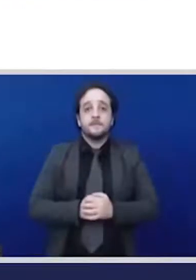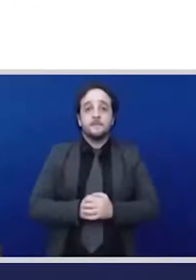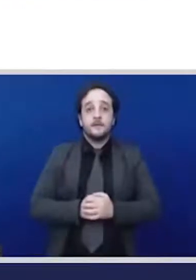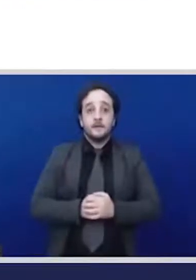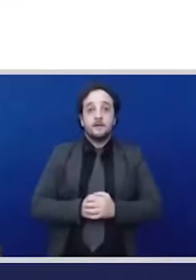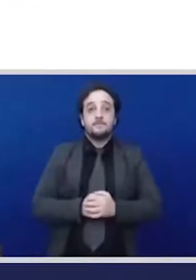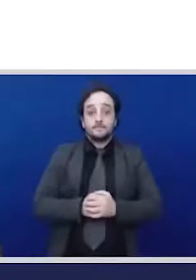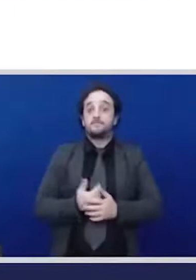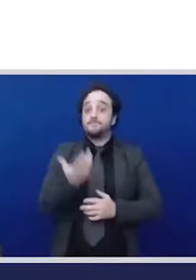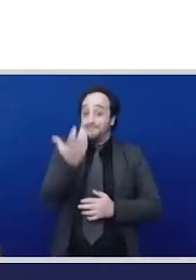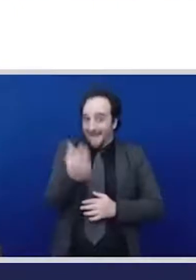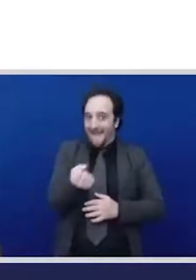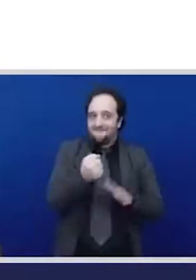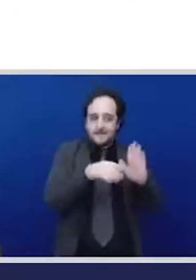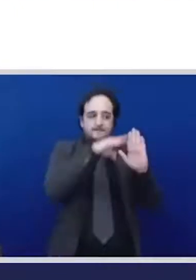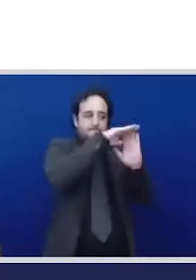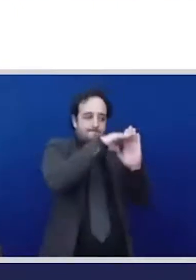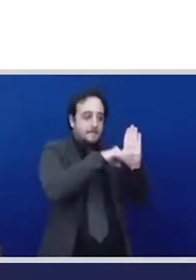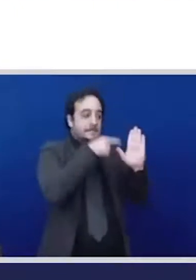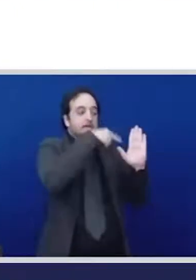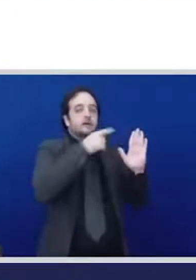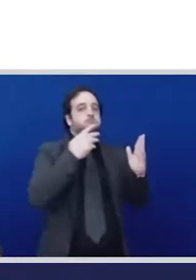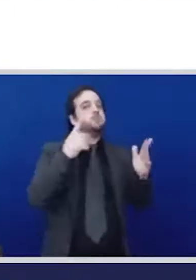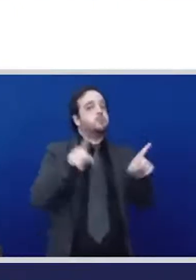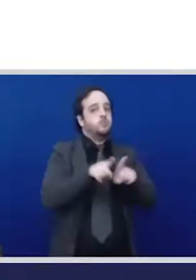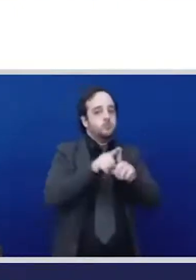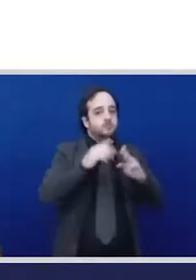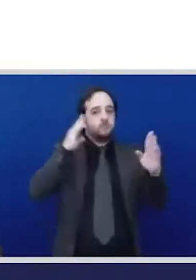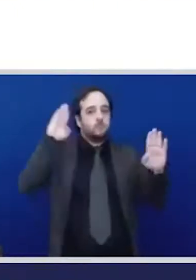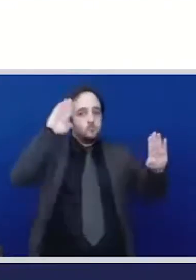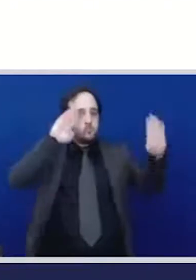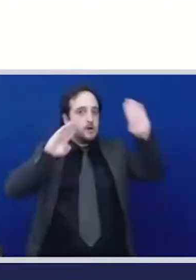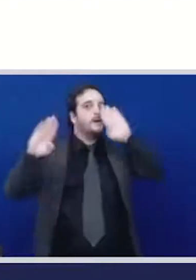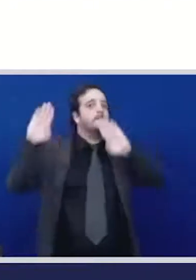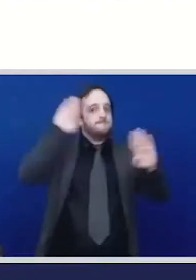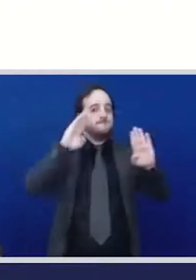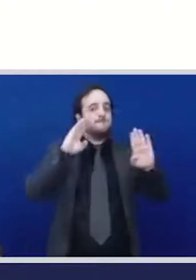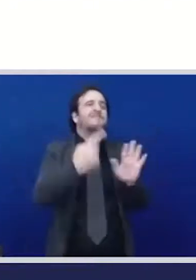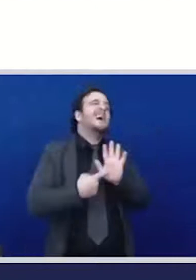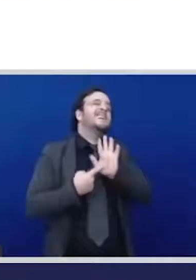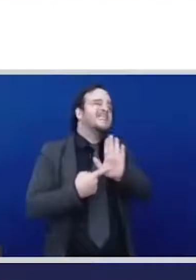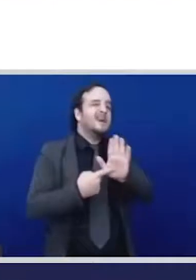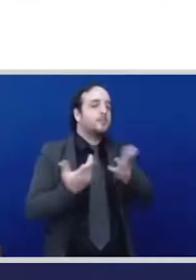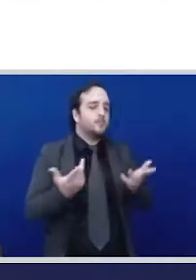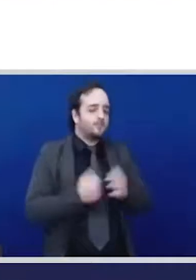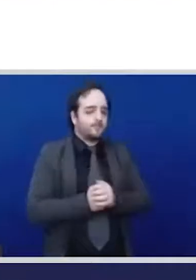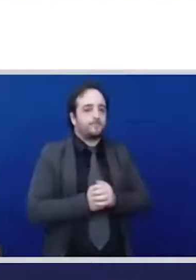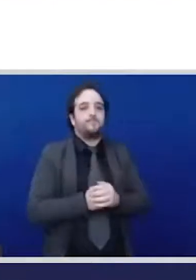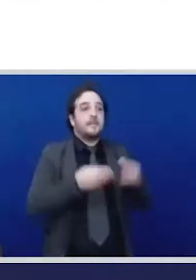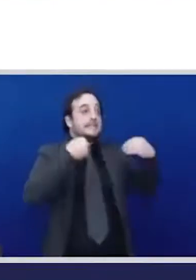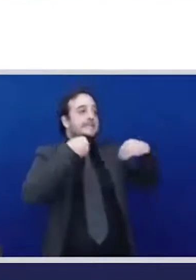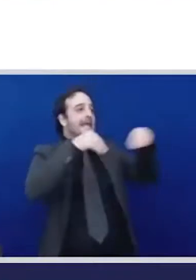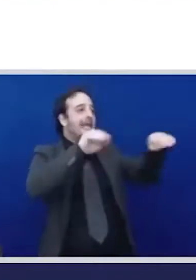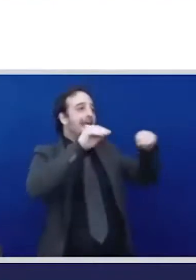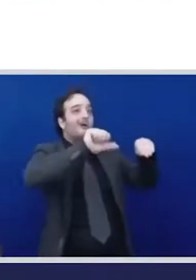es la reprimarización exportadora y el aumento de la desigualdad y la pobreza. Entonces, en este contexto, más que nunca, diversificar la